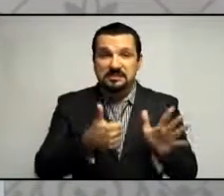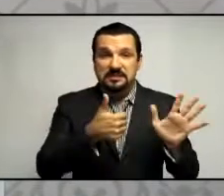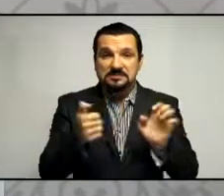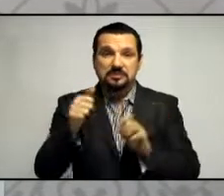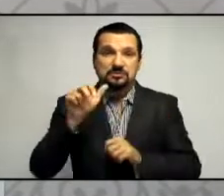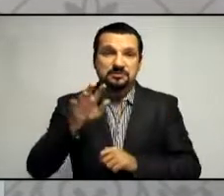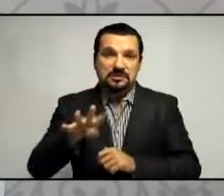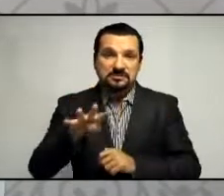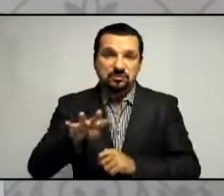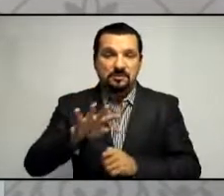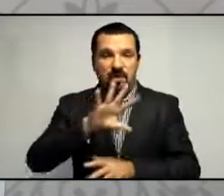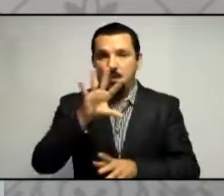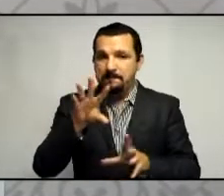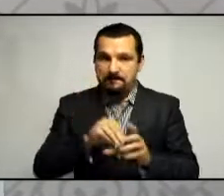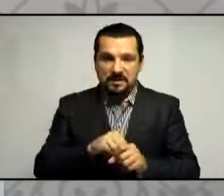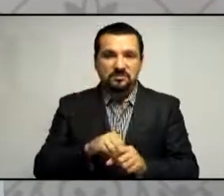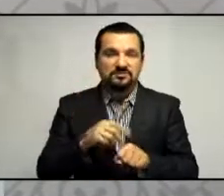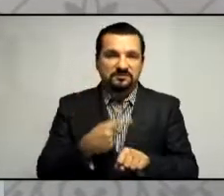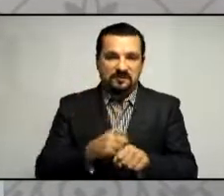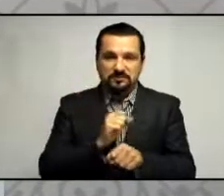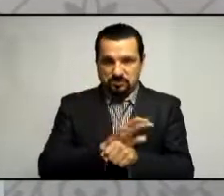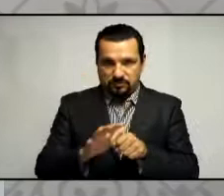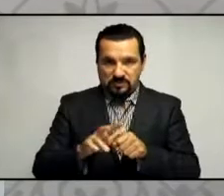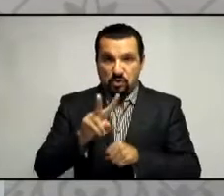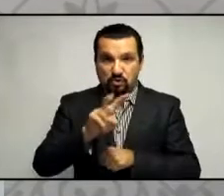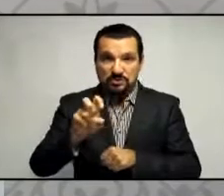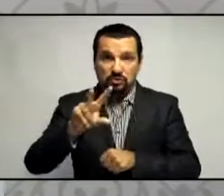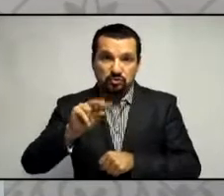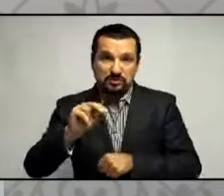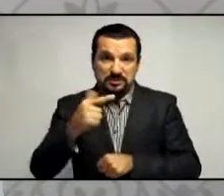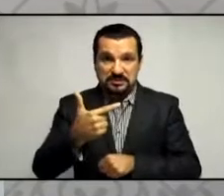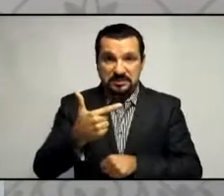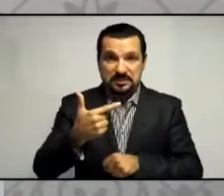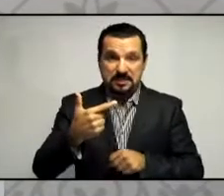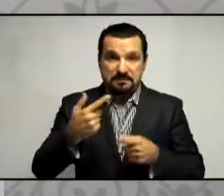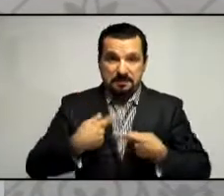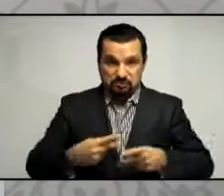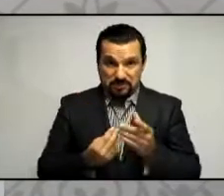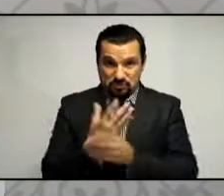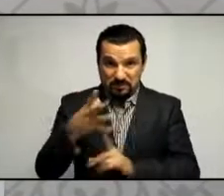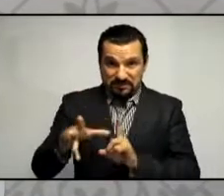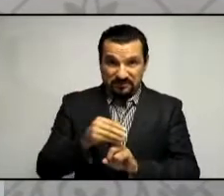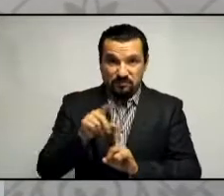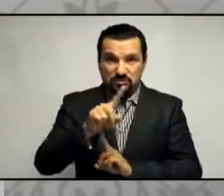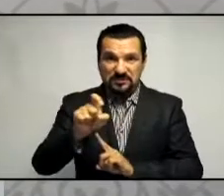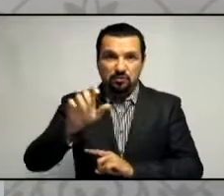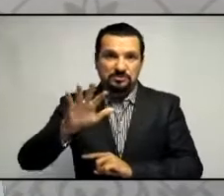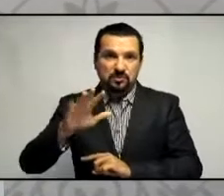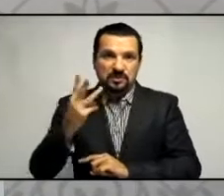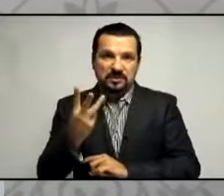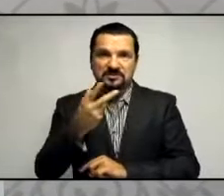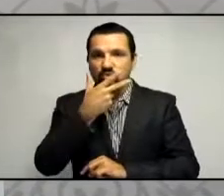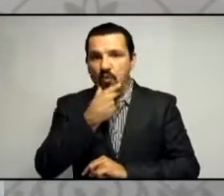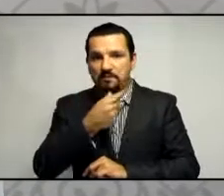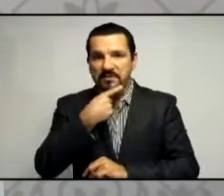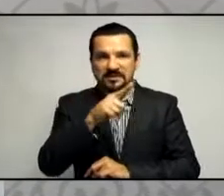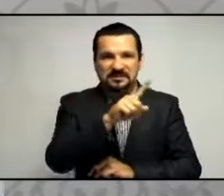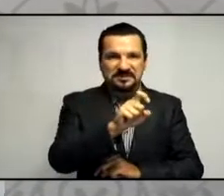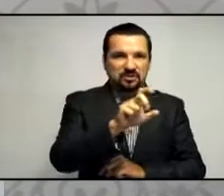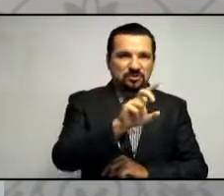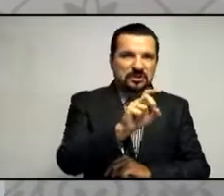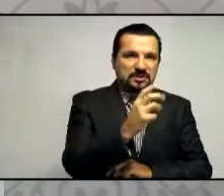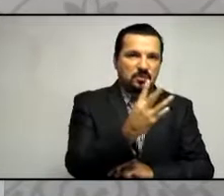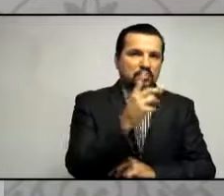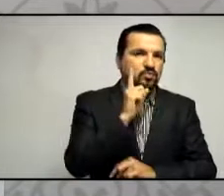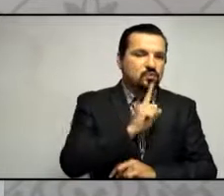10,619 en total. Los 287 casos ocurrieron en 153 hombres y